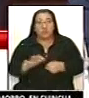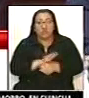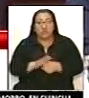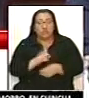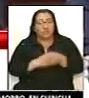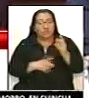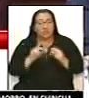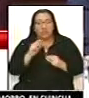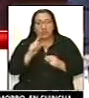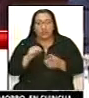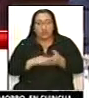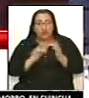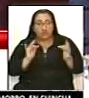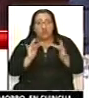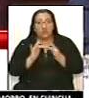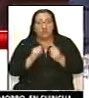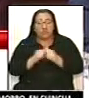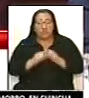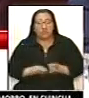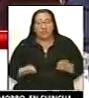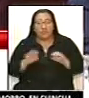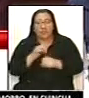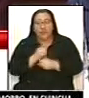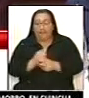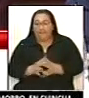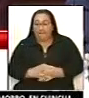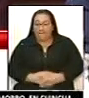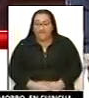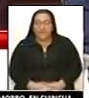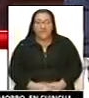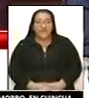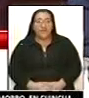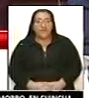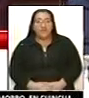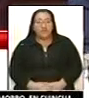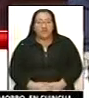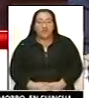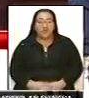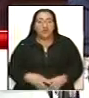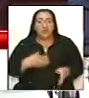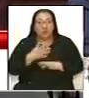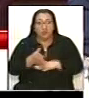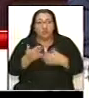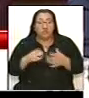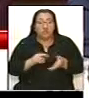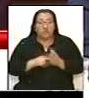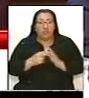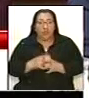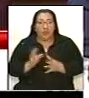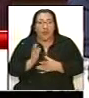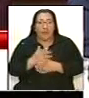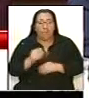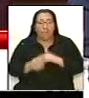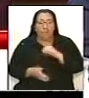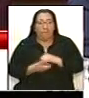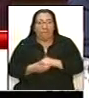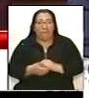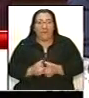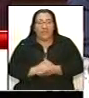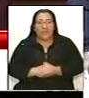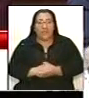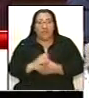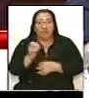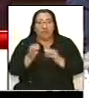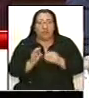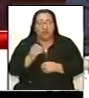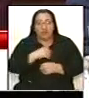no son vinculantes en este caso. Porque de entrar en vinculación entre el tratado y el